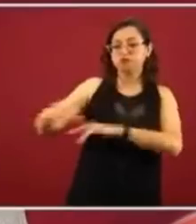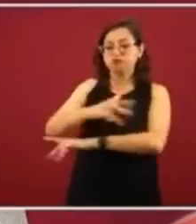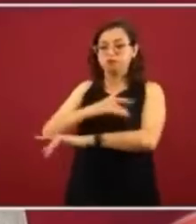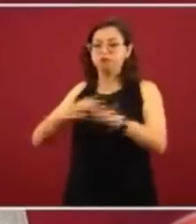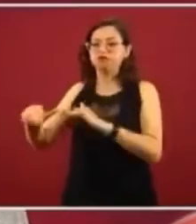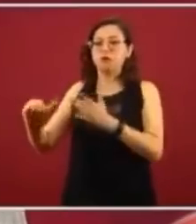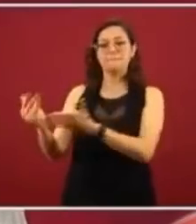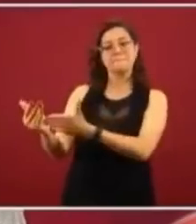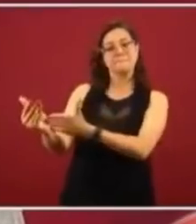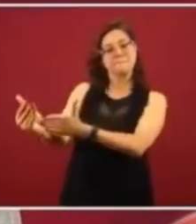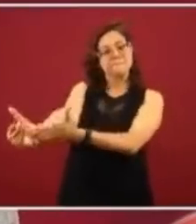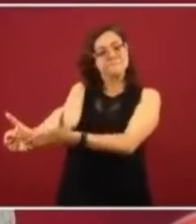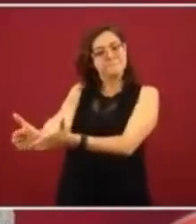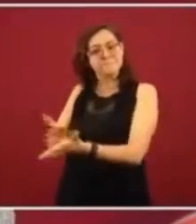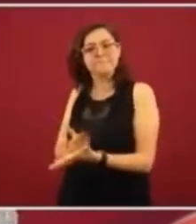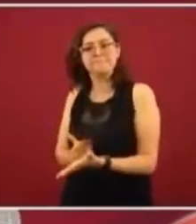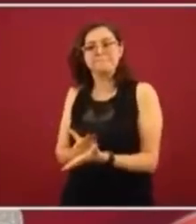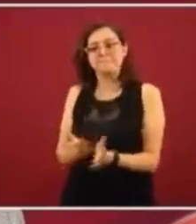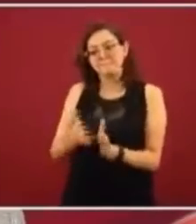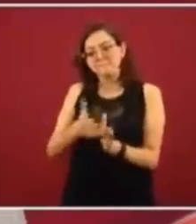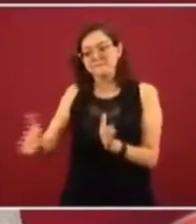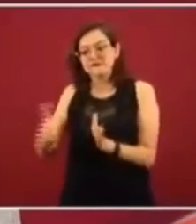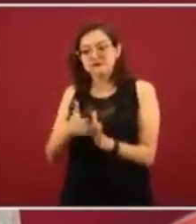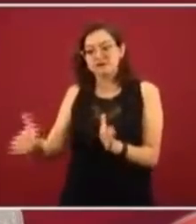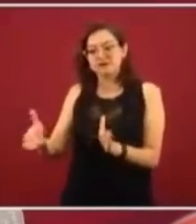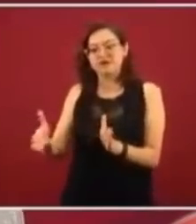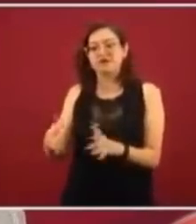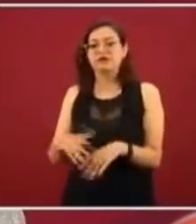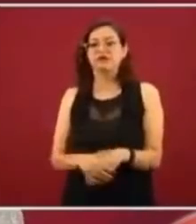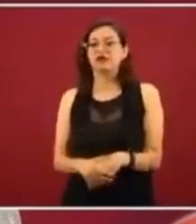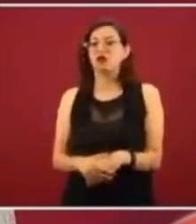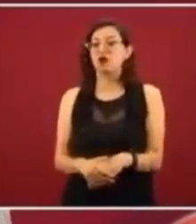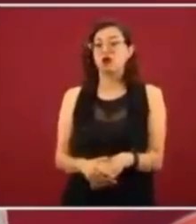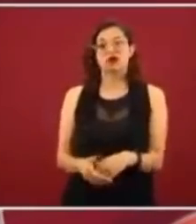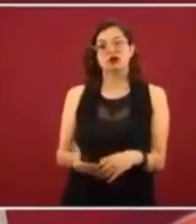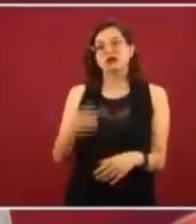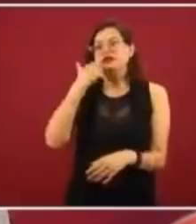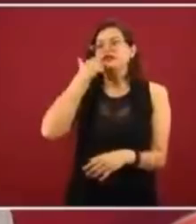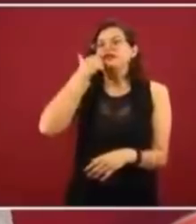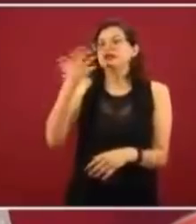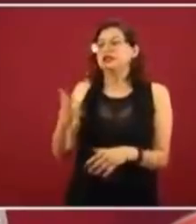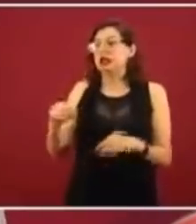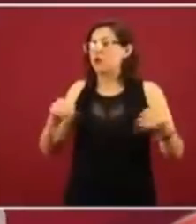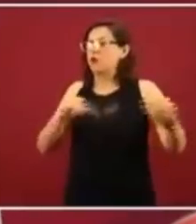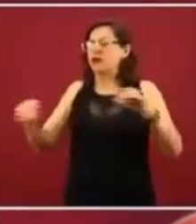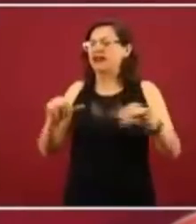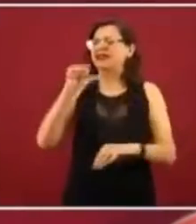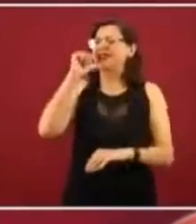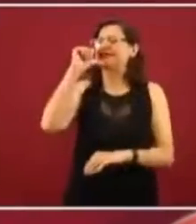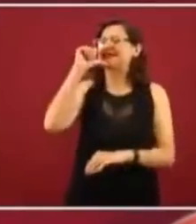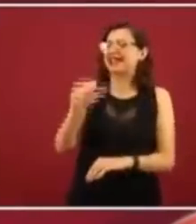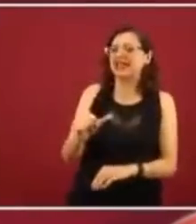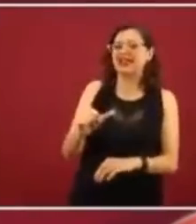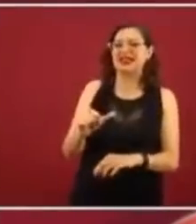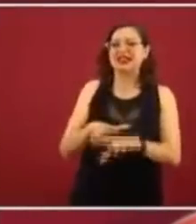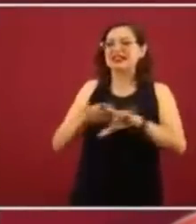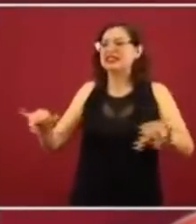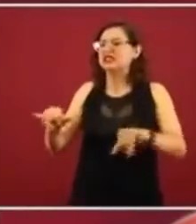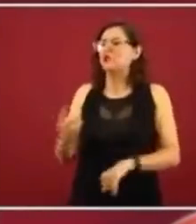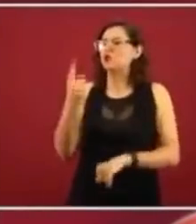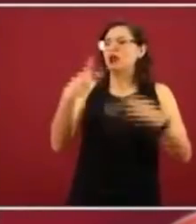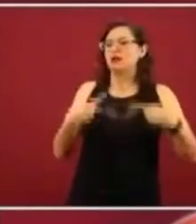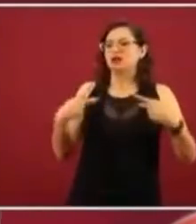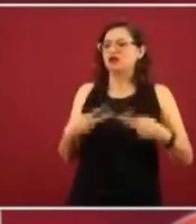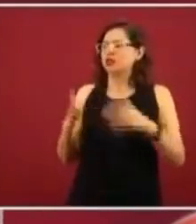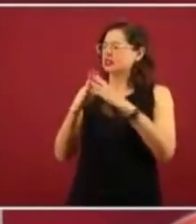periodo razonablemente corto. Uno quisiera hacerlas extremas, que no se moviera una sola persona de